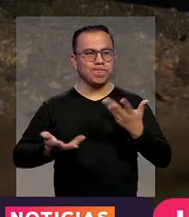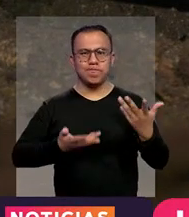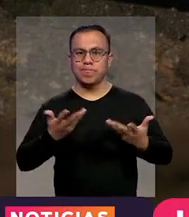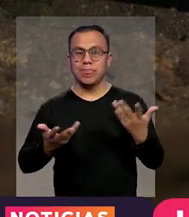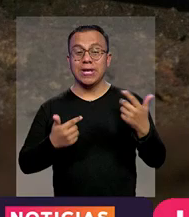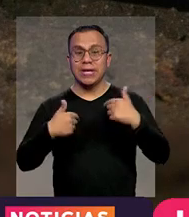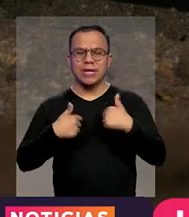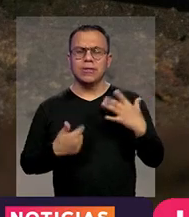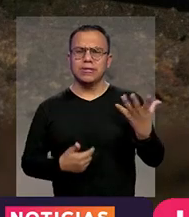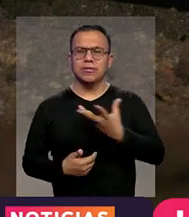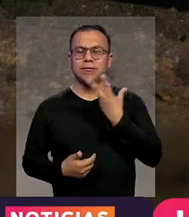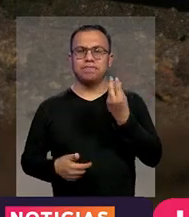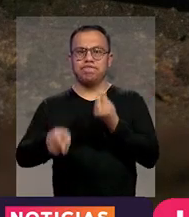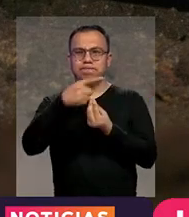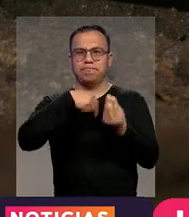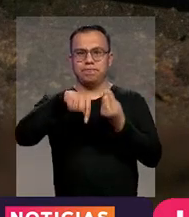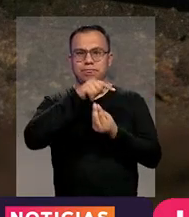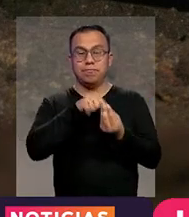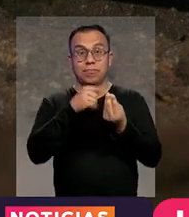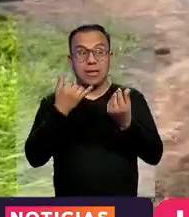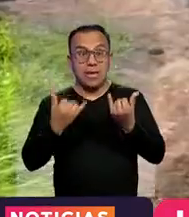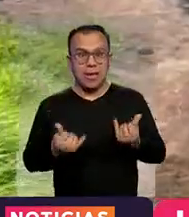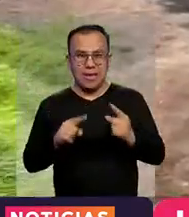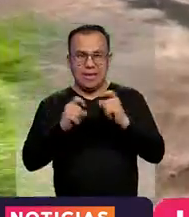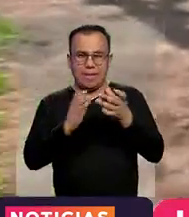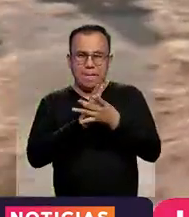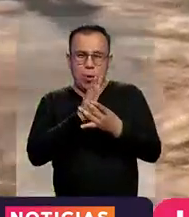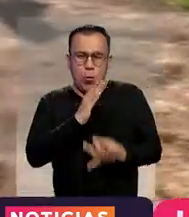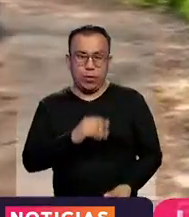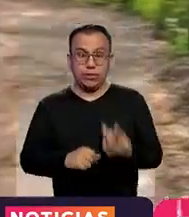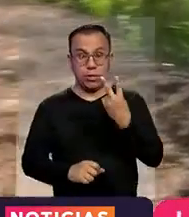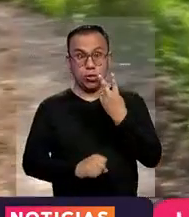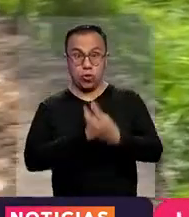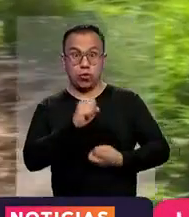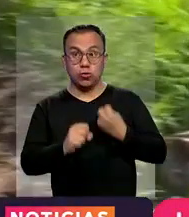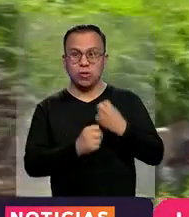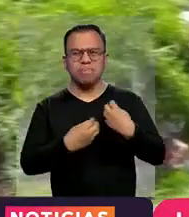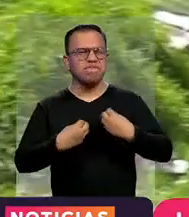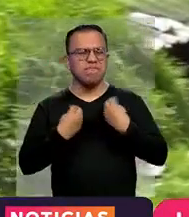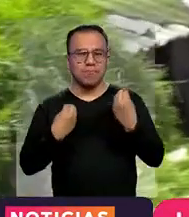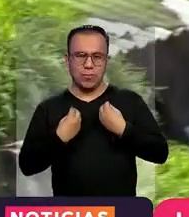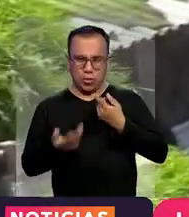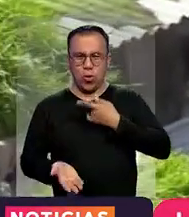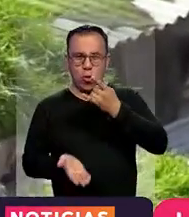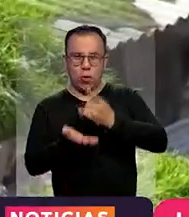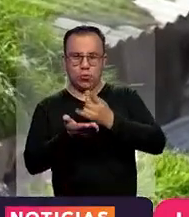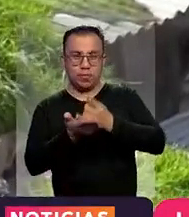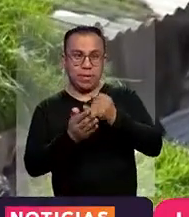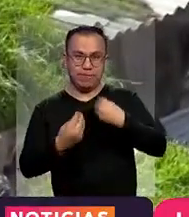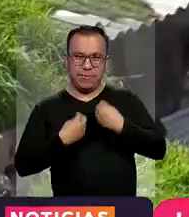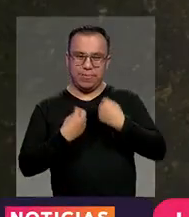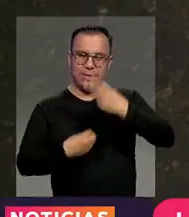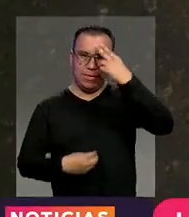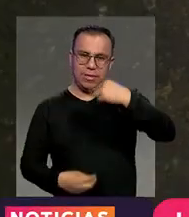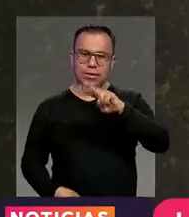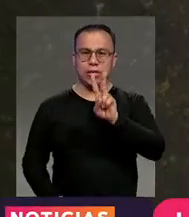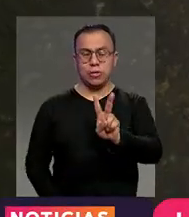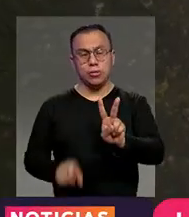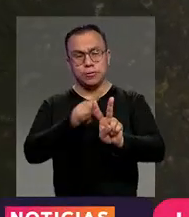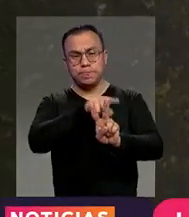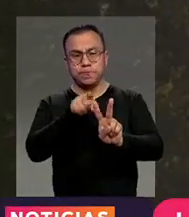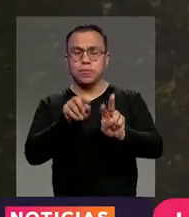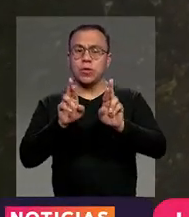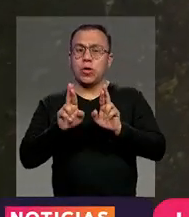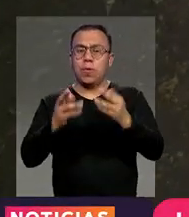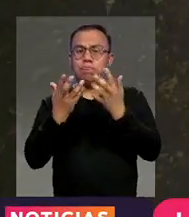somos de... en el pobreza extrema. Vive hace 2 años en la parte alta de Usme y tiene 2 hijos. Su sueño es tener